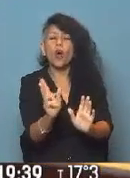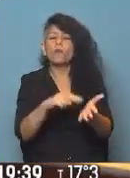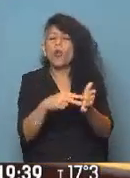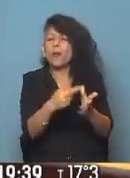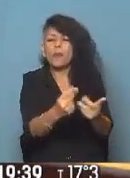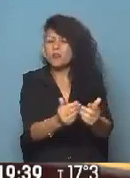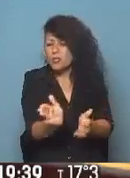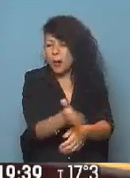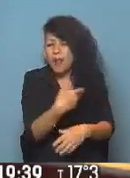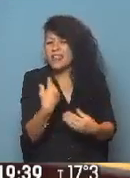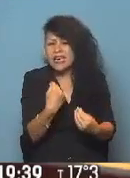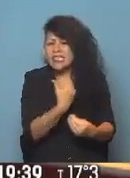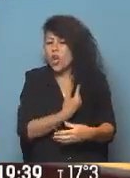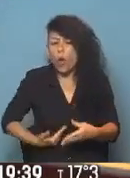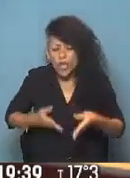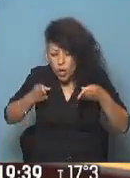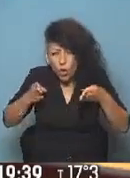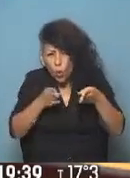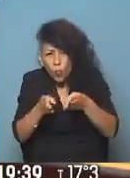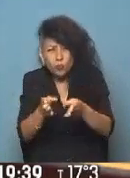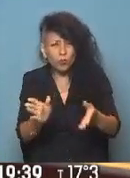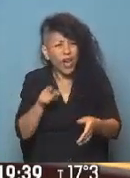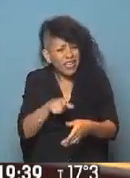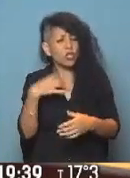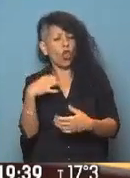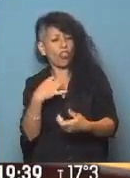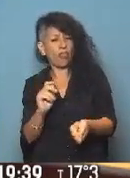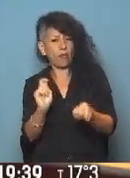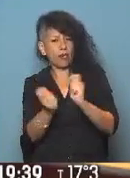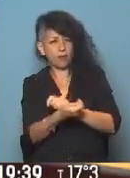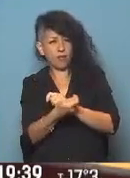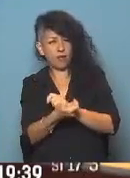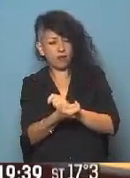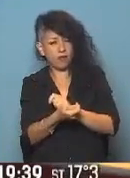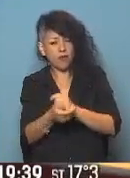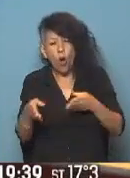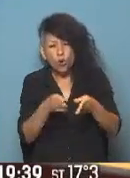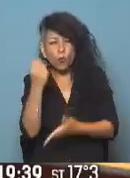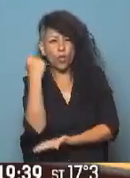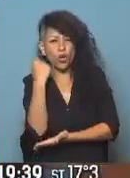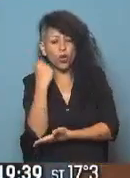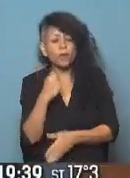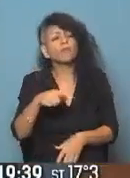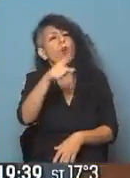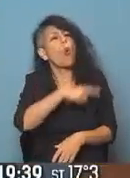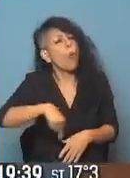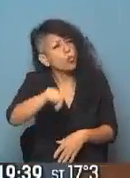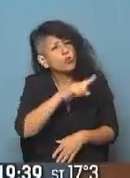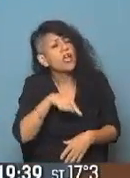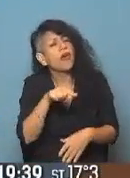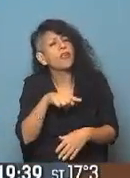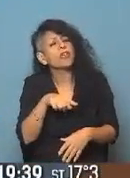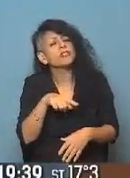gobierno. Nosotros creemos que lo que tiene que cambiar en la Argentina claramente es el rumbo económico. Ahora, ¿le genera mucho desgaste a ustedes los que efectivamente, como usted